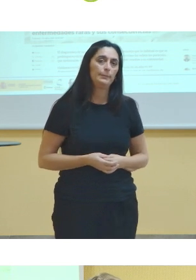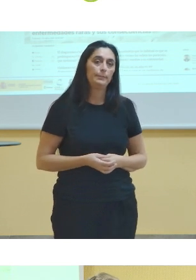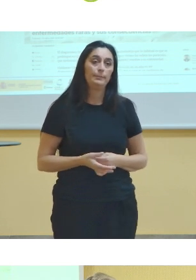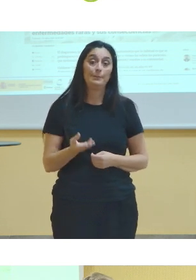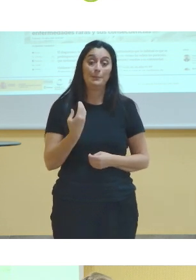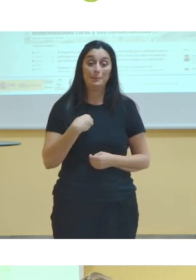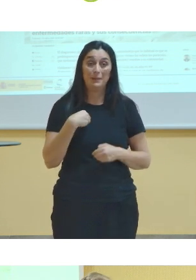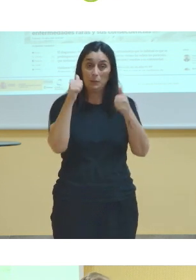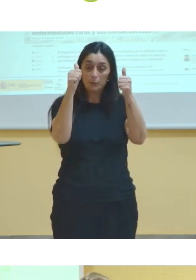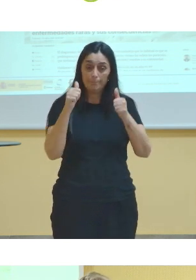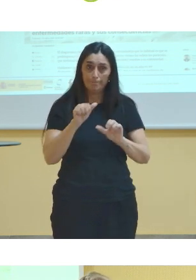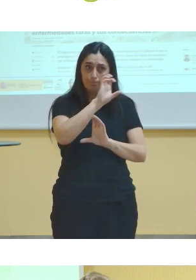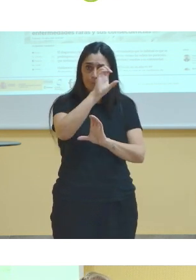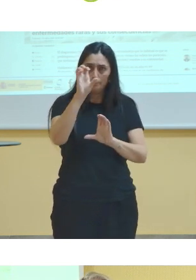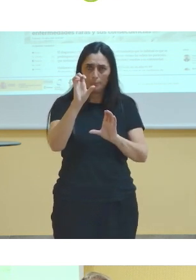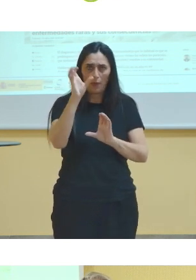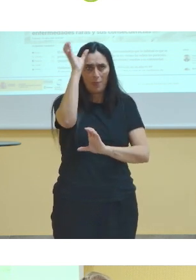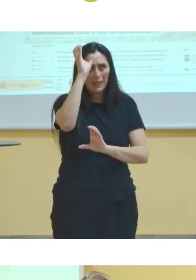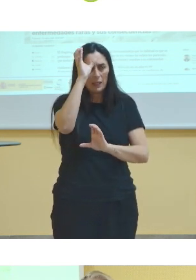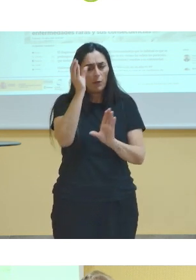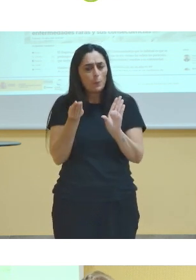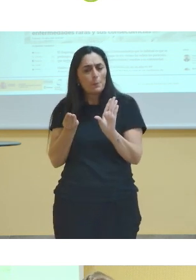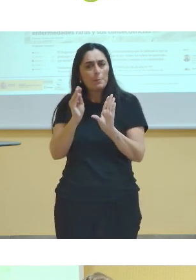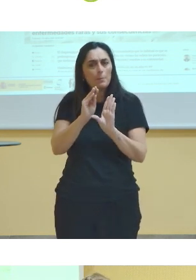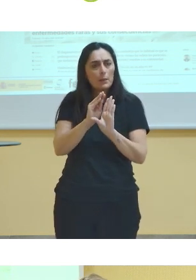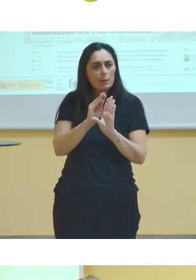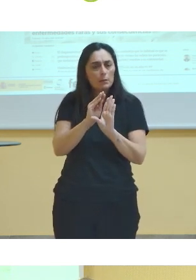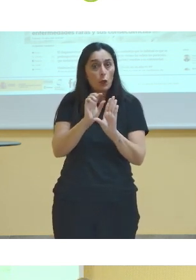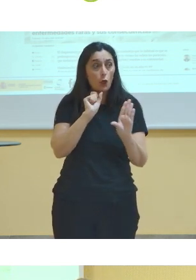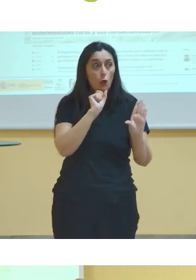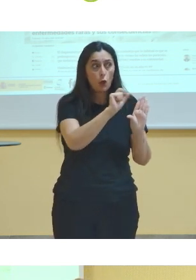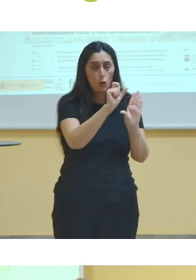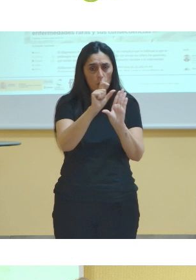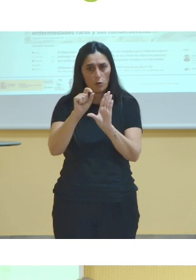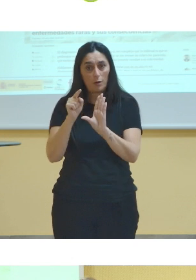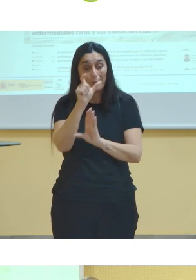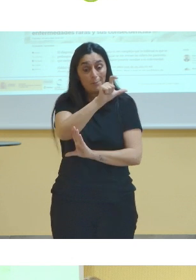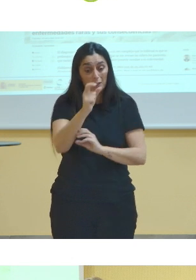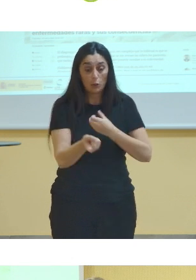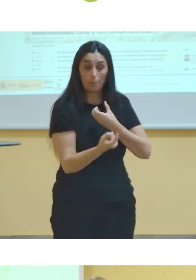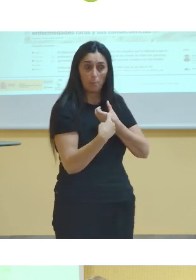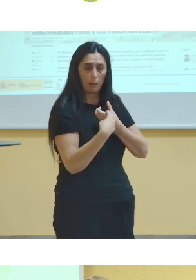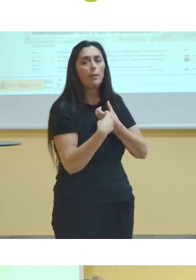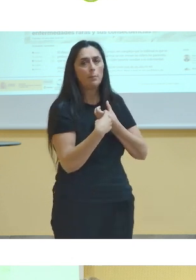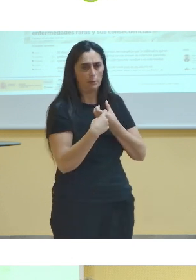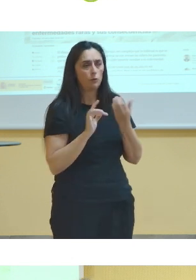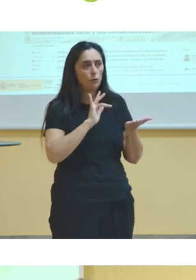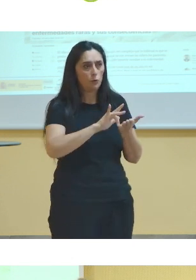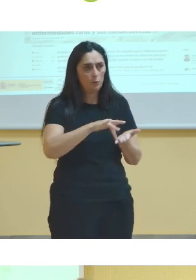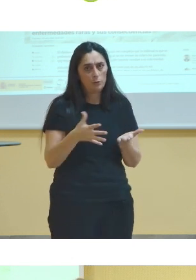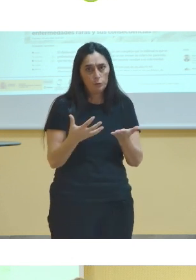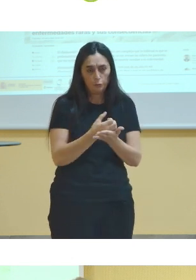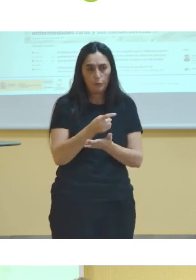Esas infografías, además de los artículos científicos, fueron enviados por correo electrónico a todas las personas que habían participado en el estudio, y además